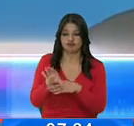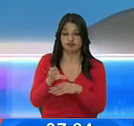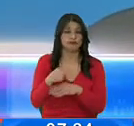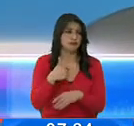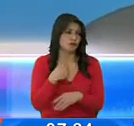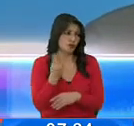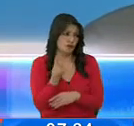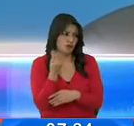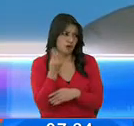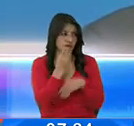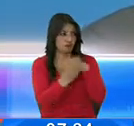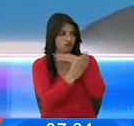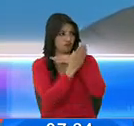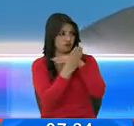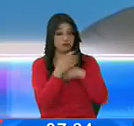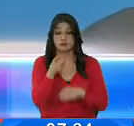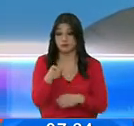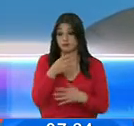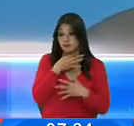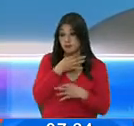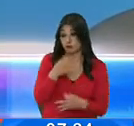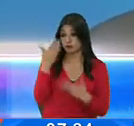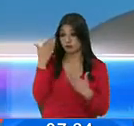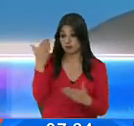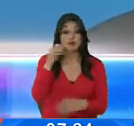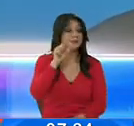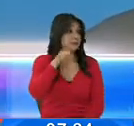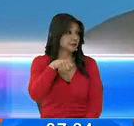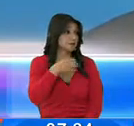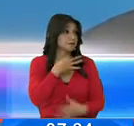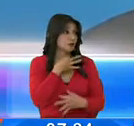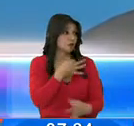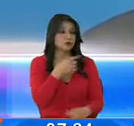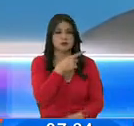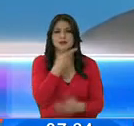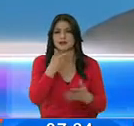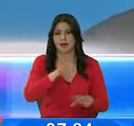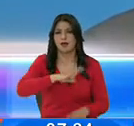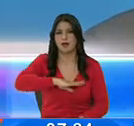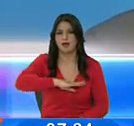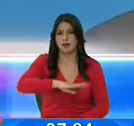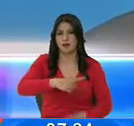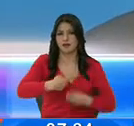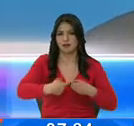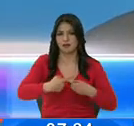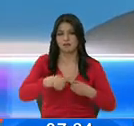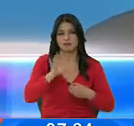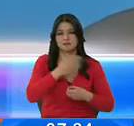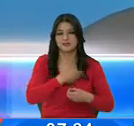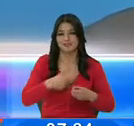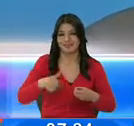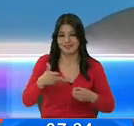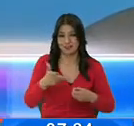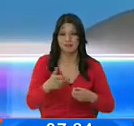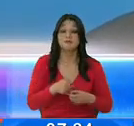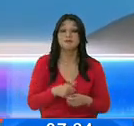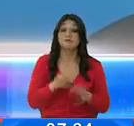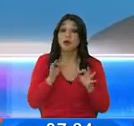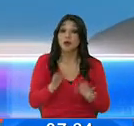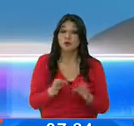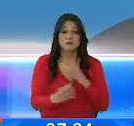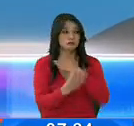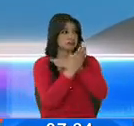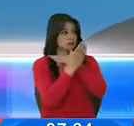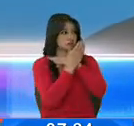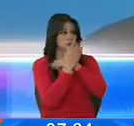joven sé que te gusta la política le dije sí y sexto él ya había sido alcalde quitó a un nuevo presidente y me dijo te va a dar un solo